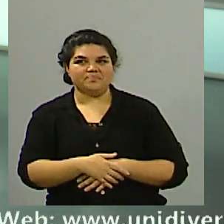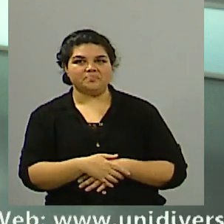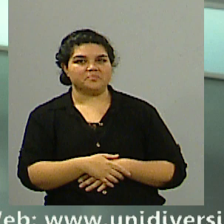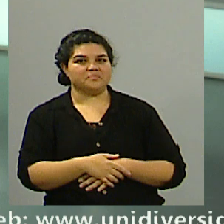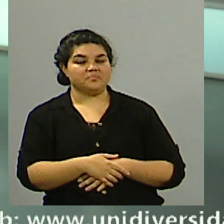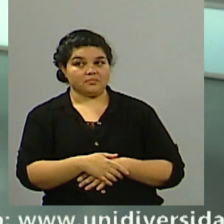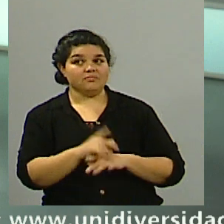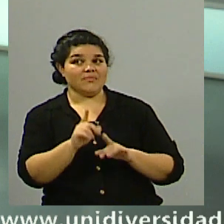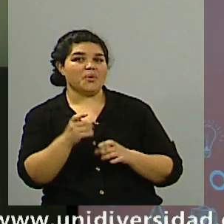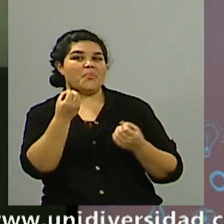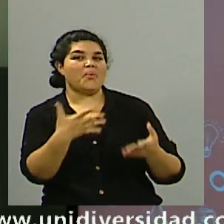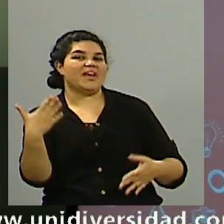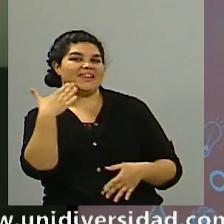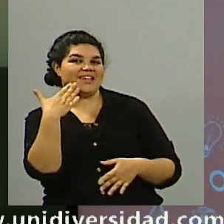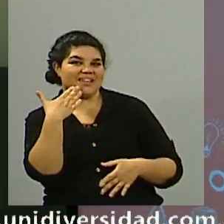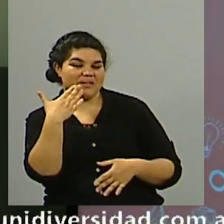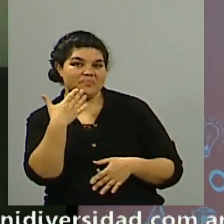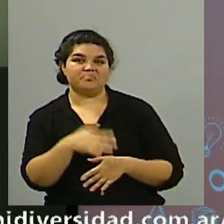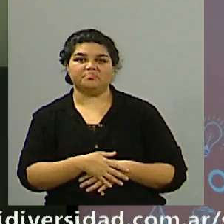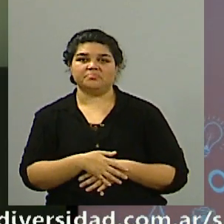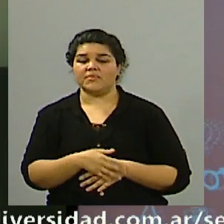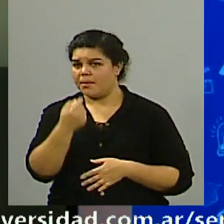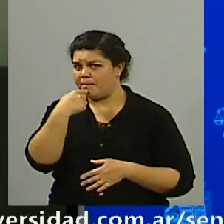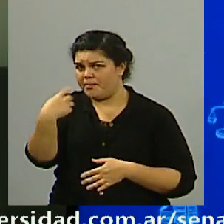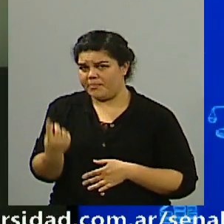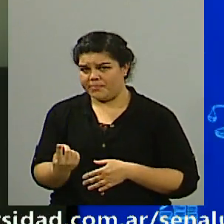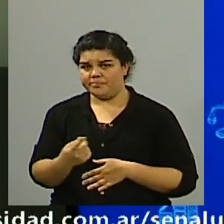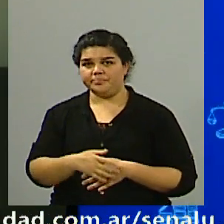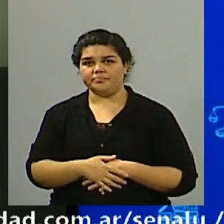Buenas tardes. Bueno, ¿cómo es que se llegó